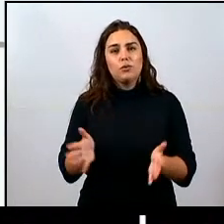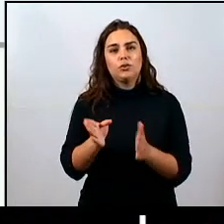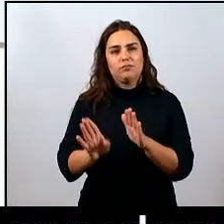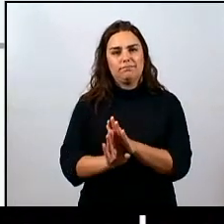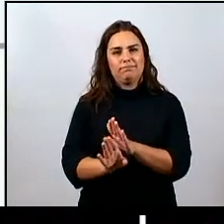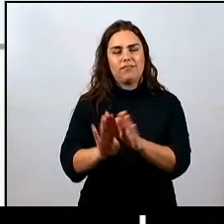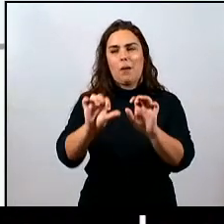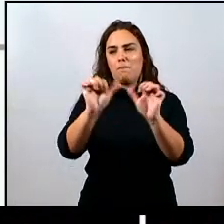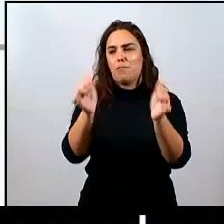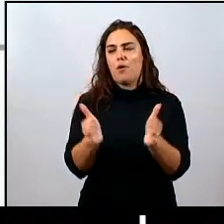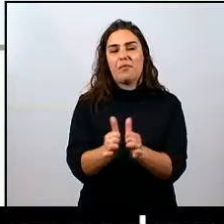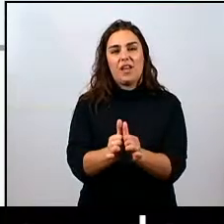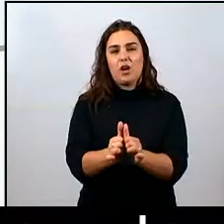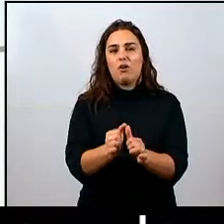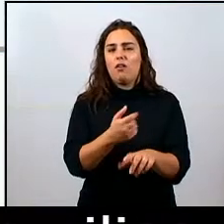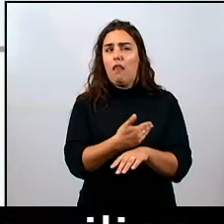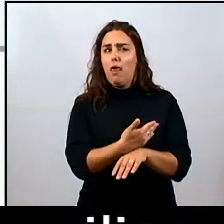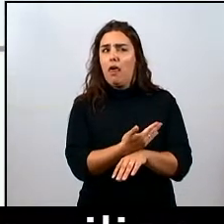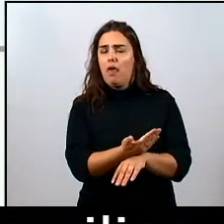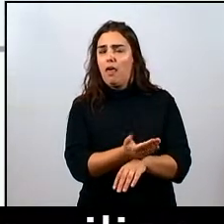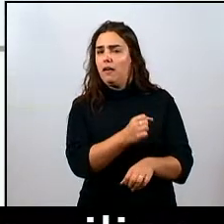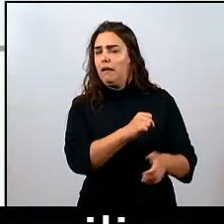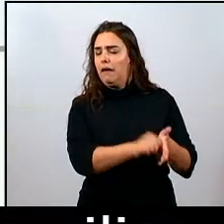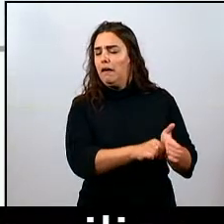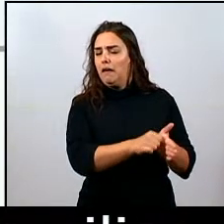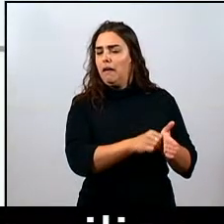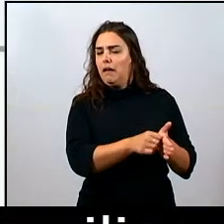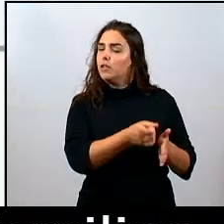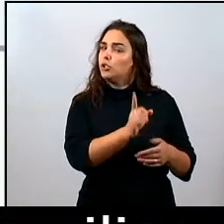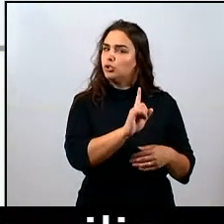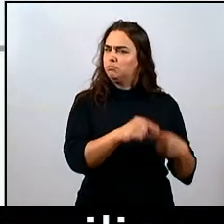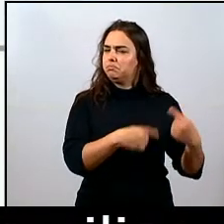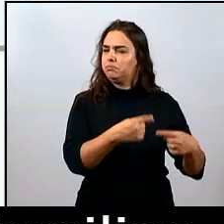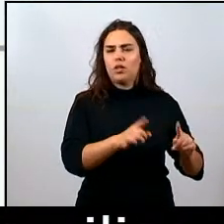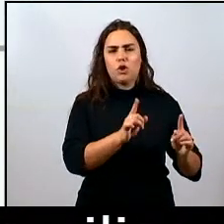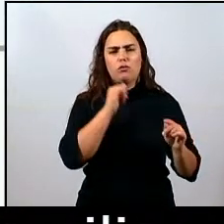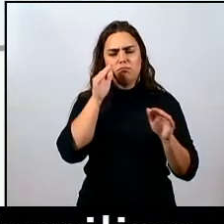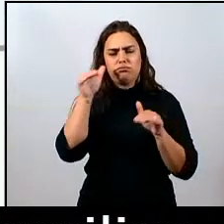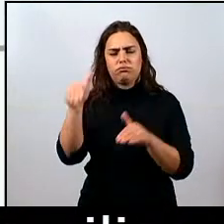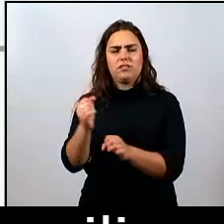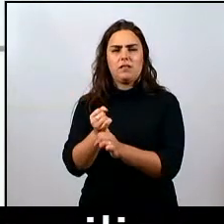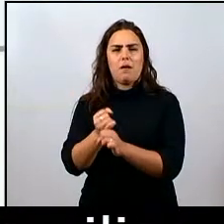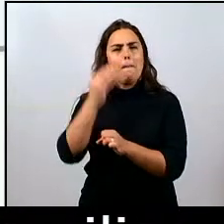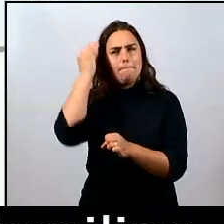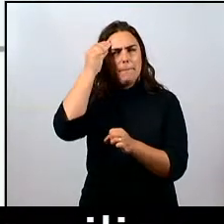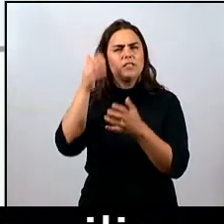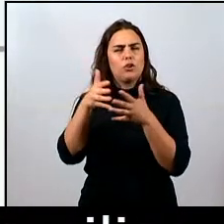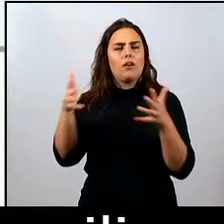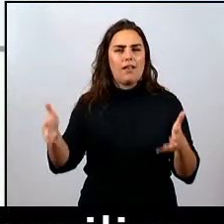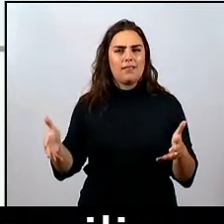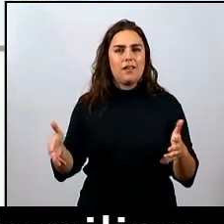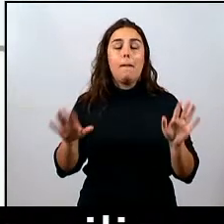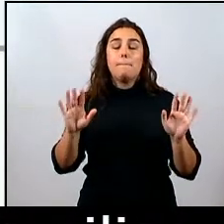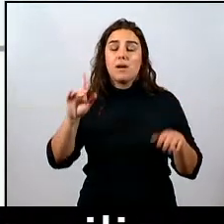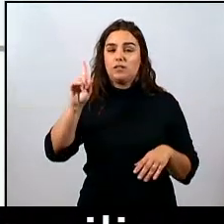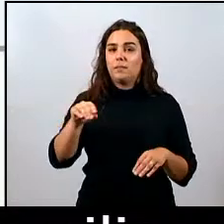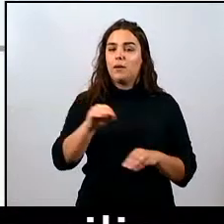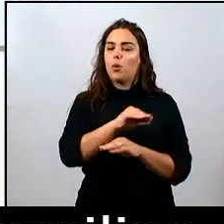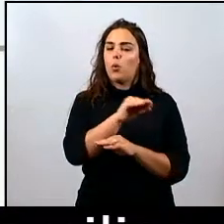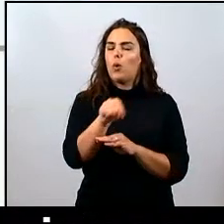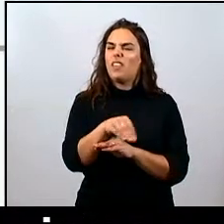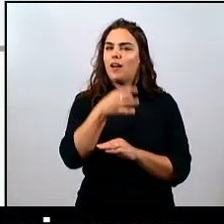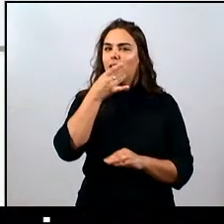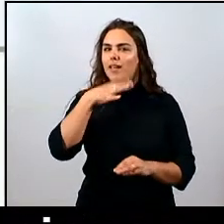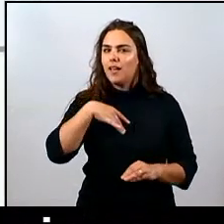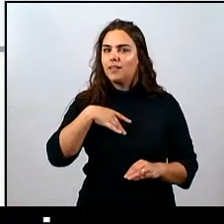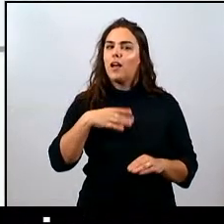un modelo que no pierde el tiempo en enredos ni en batallitas y que piensa en grande, pero que, por supuesto, siempre cuida también